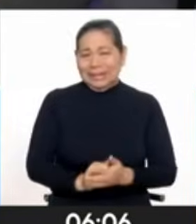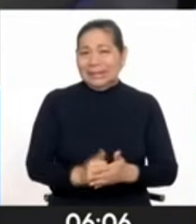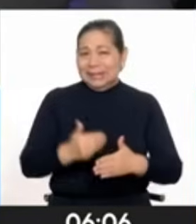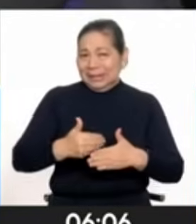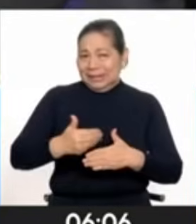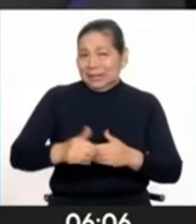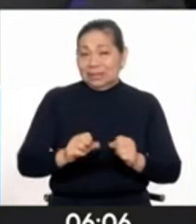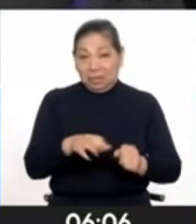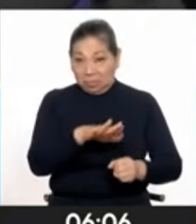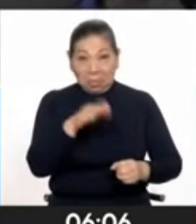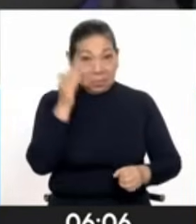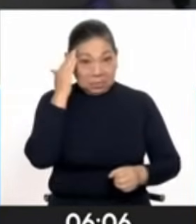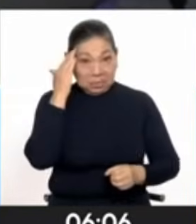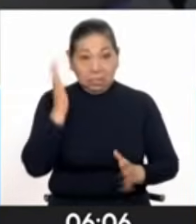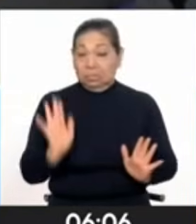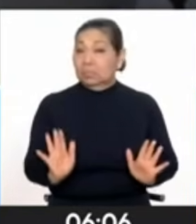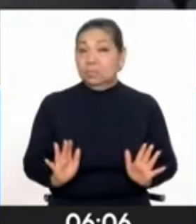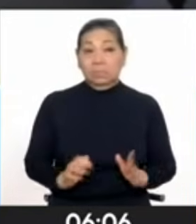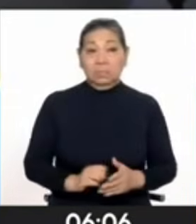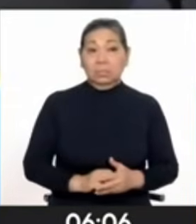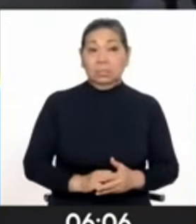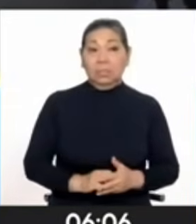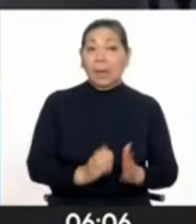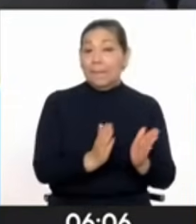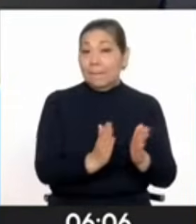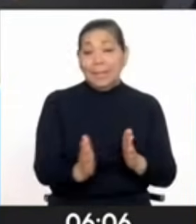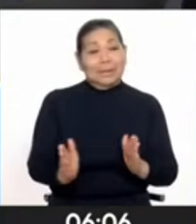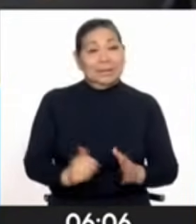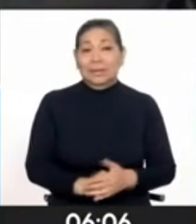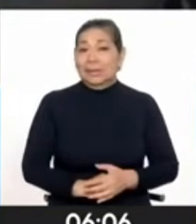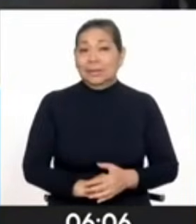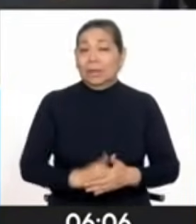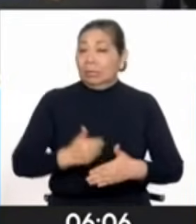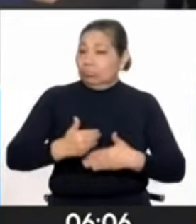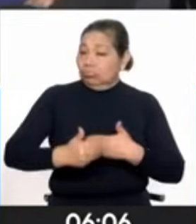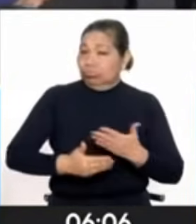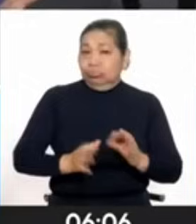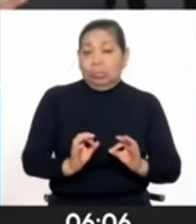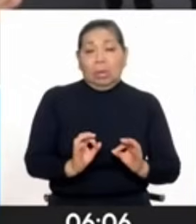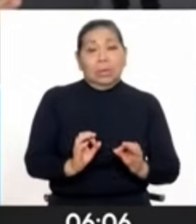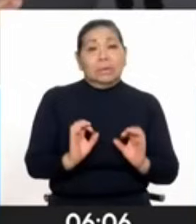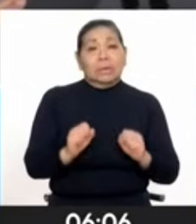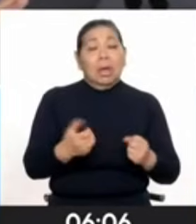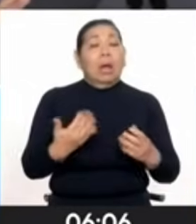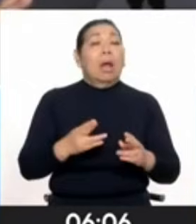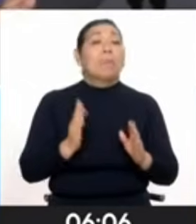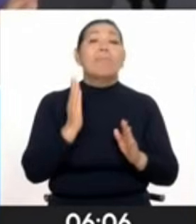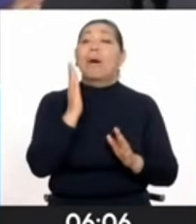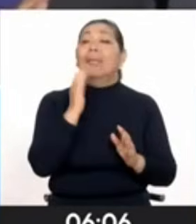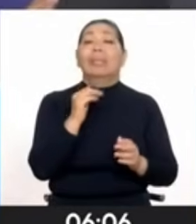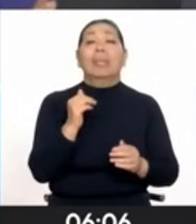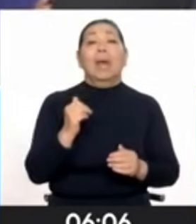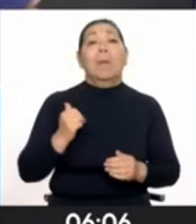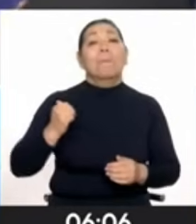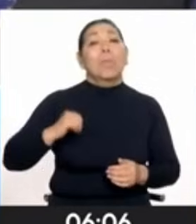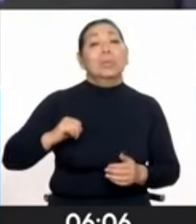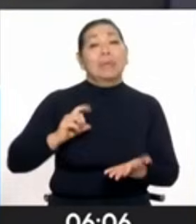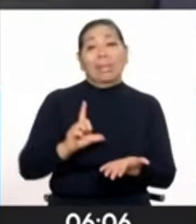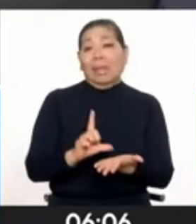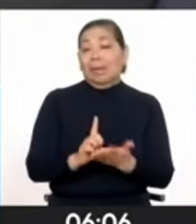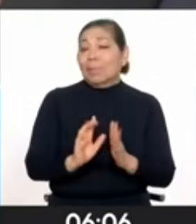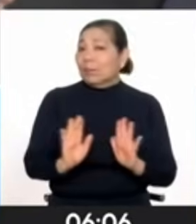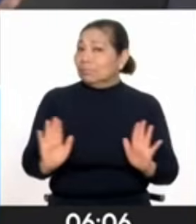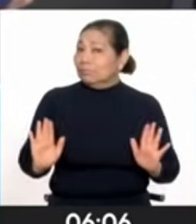este operativo o todo fue de manera sorpresiva? No, los operativos son parte del procedimiento sancionador que tiene la Municipalidad de Lima.